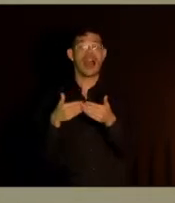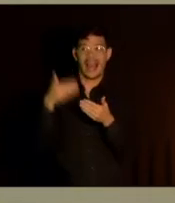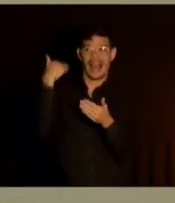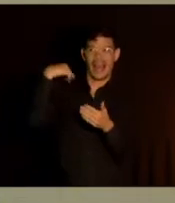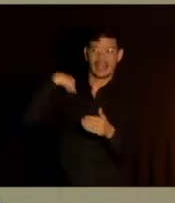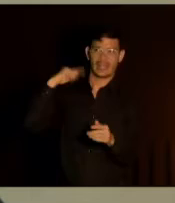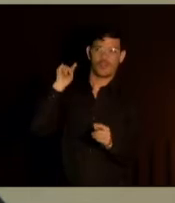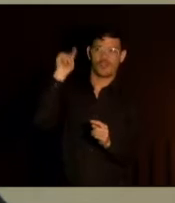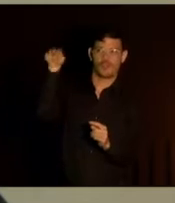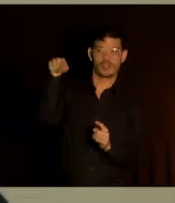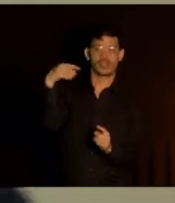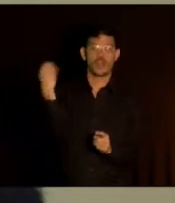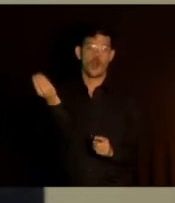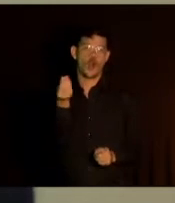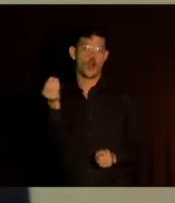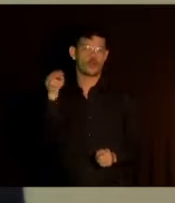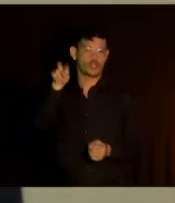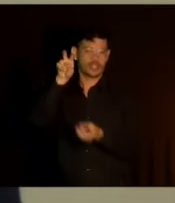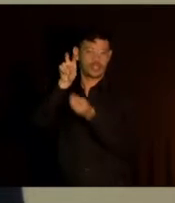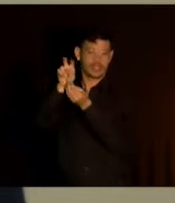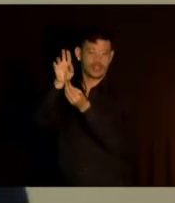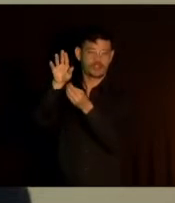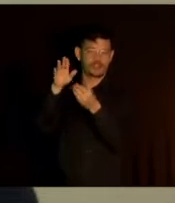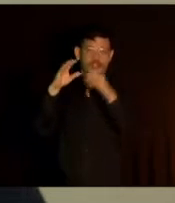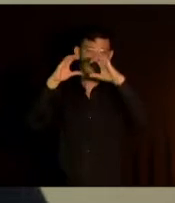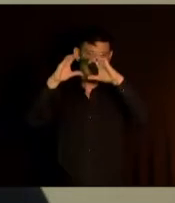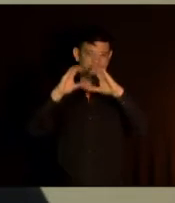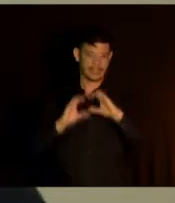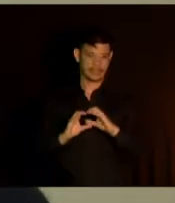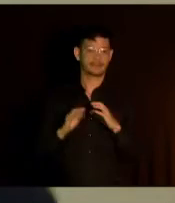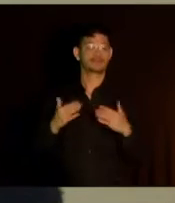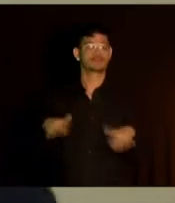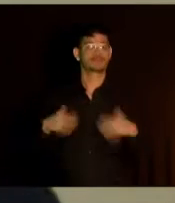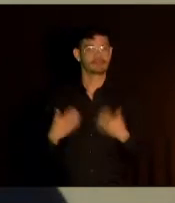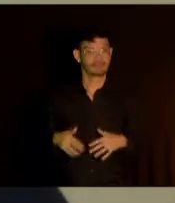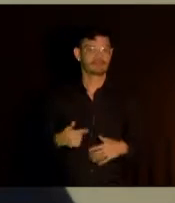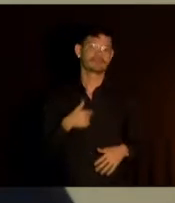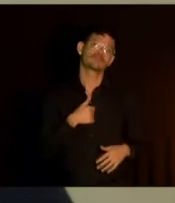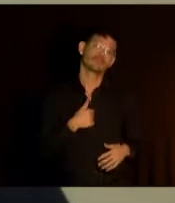Séptima de la Cámara de Representantes, hombre, yo que